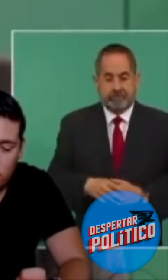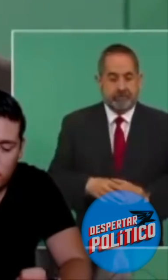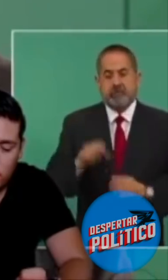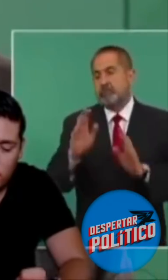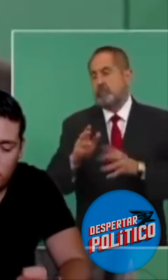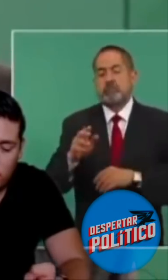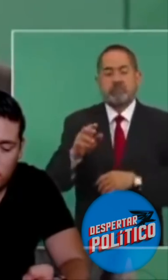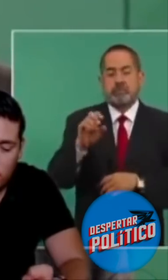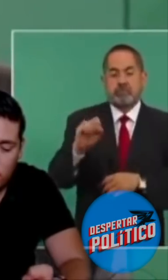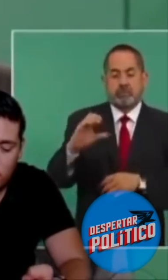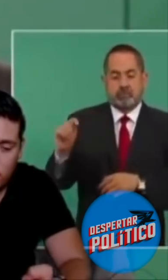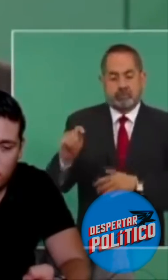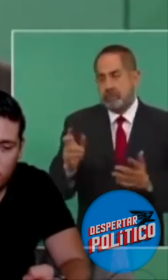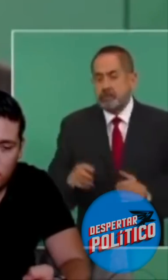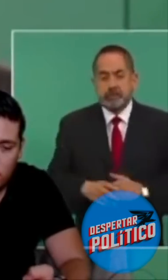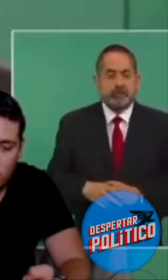o a la Secretaría de Comunicaciones,